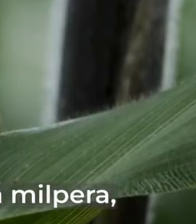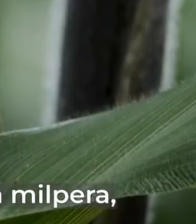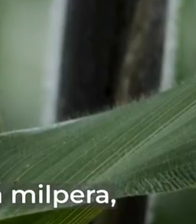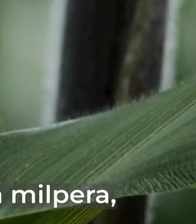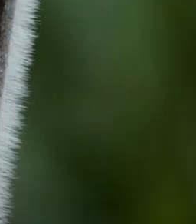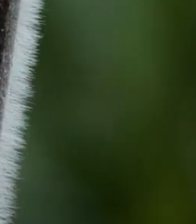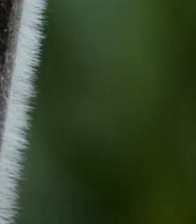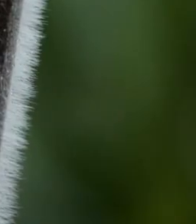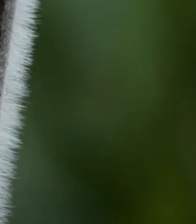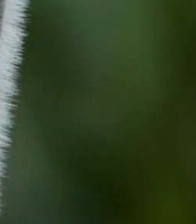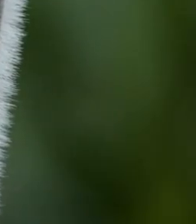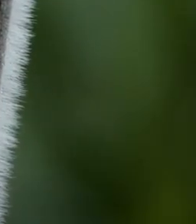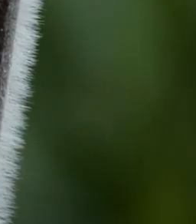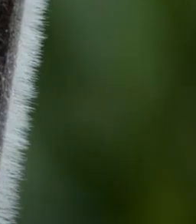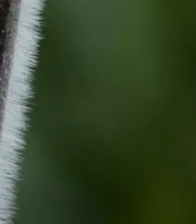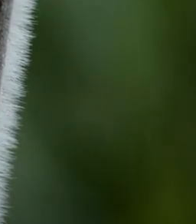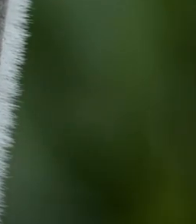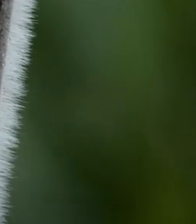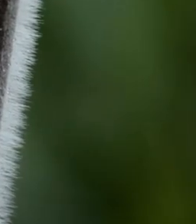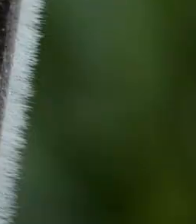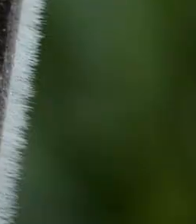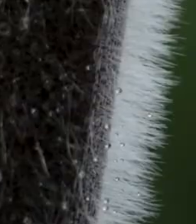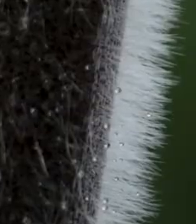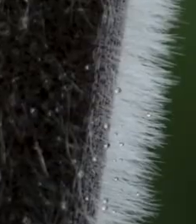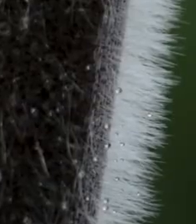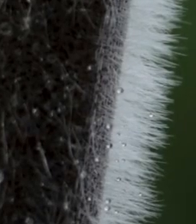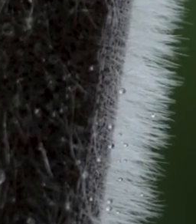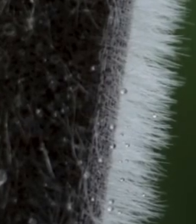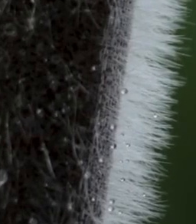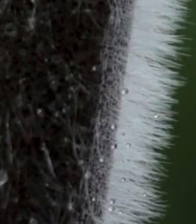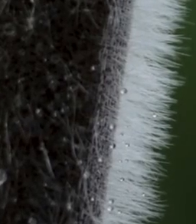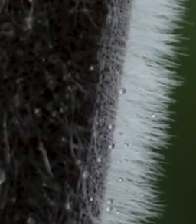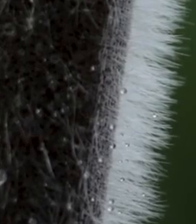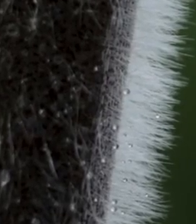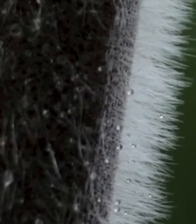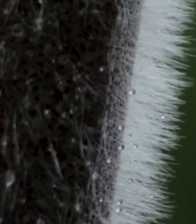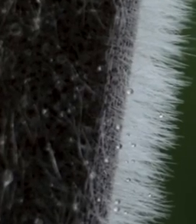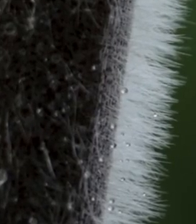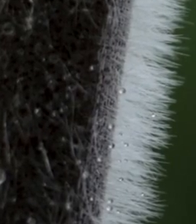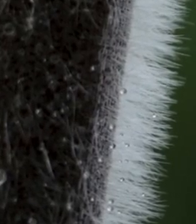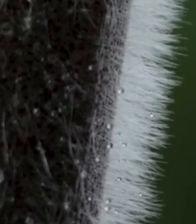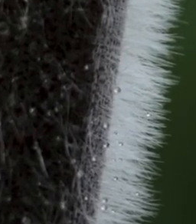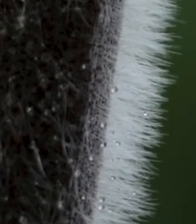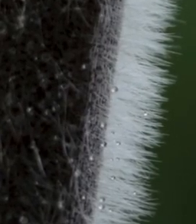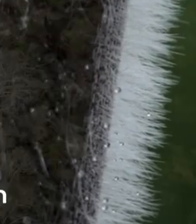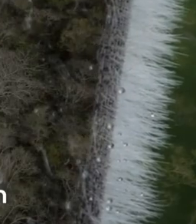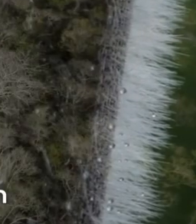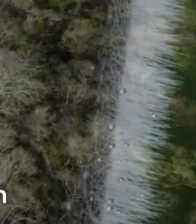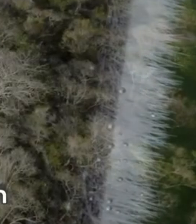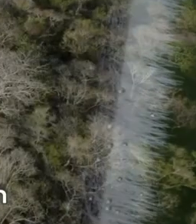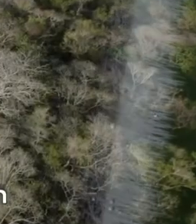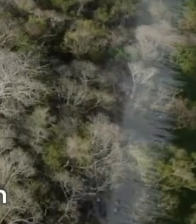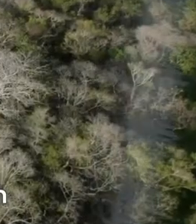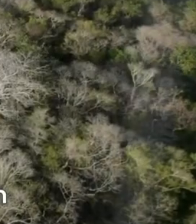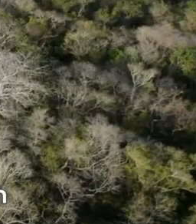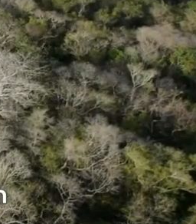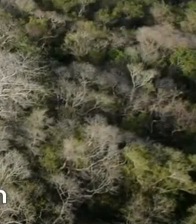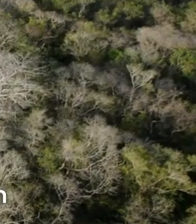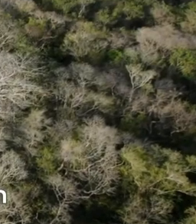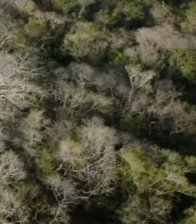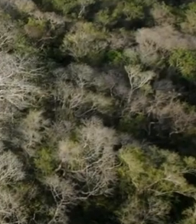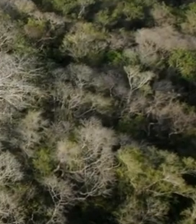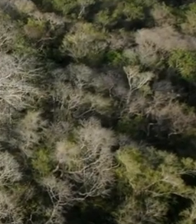milpera, lo que propició que llegara a tener cerca de 20.000 habitantes. La ciudad fue concebida